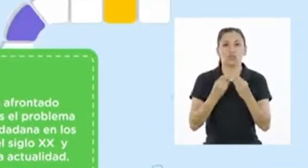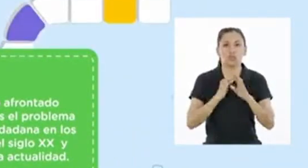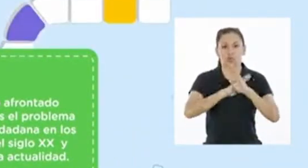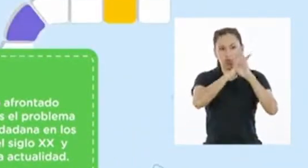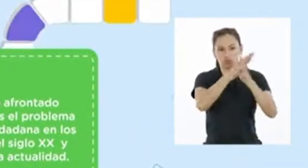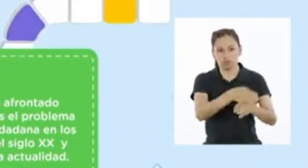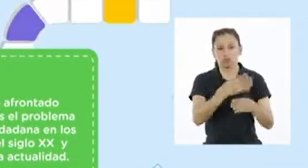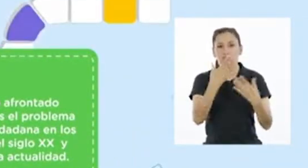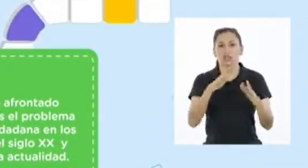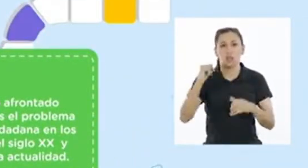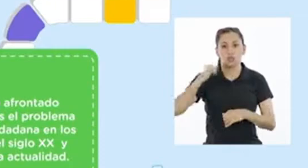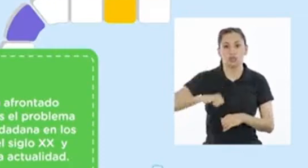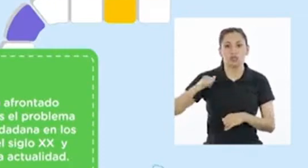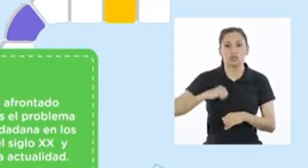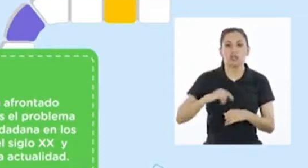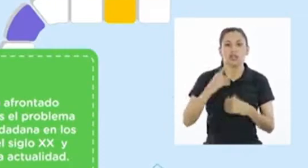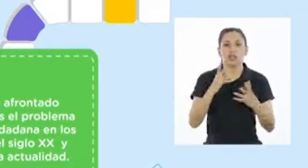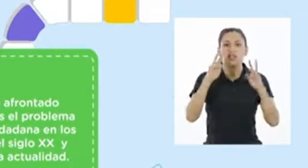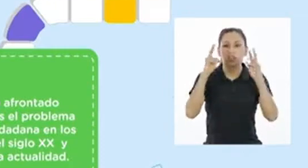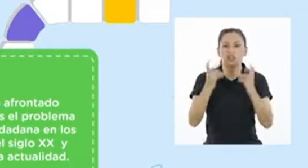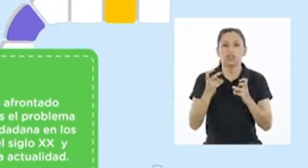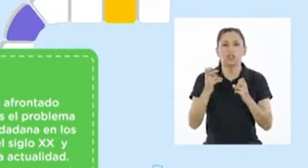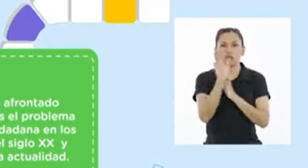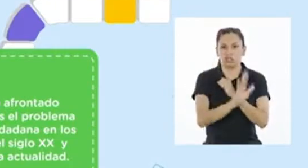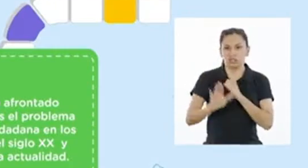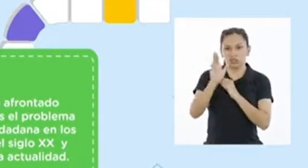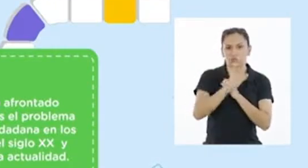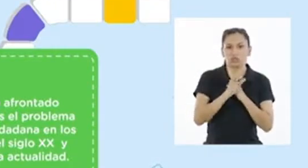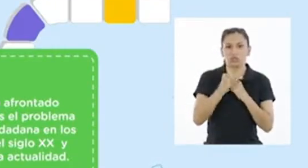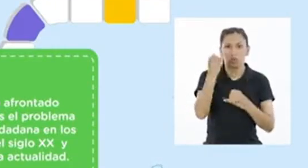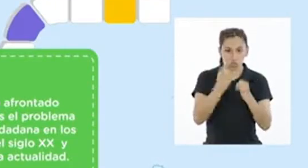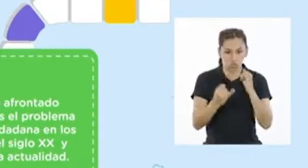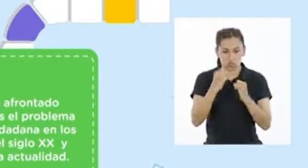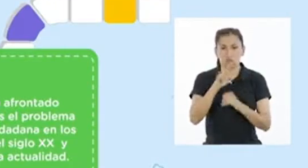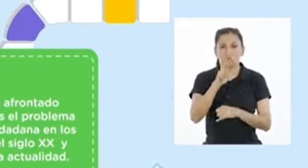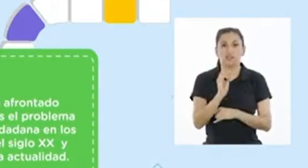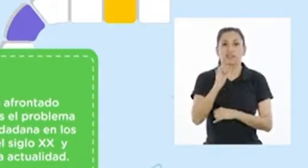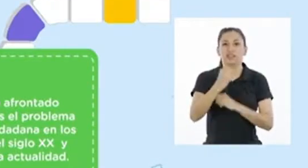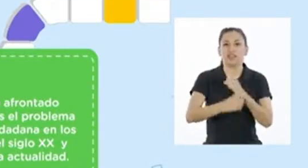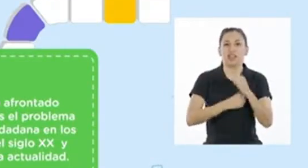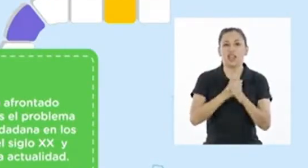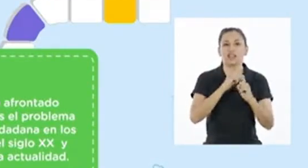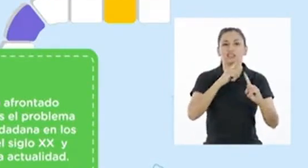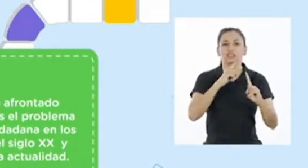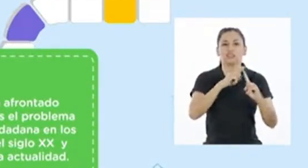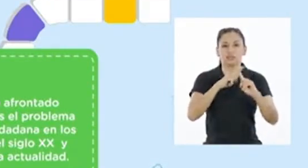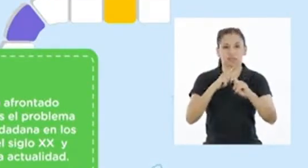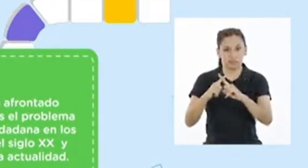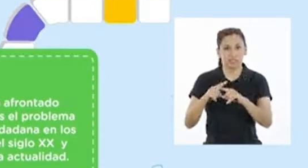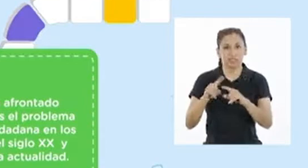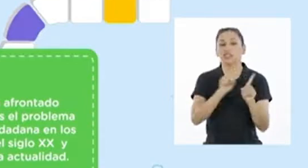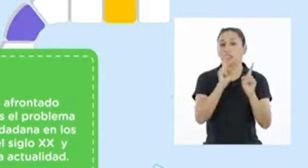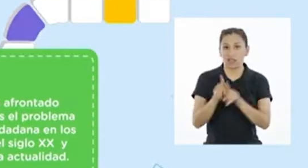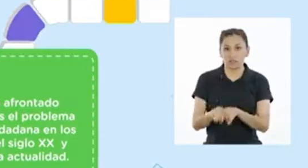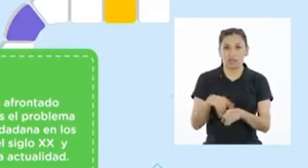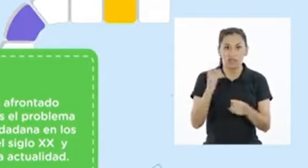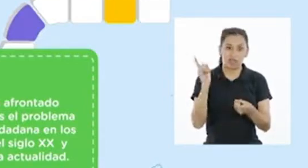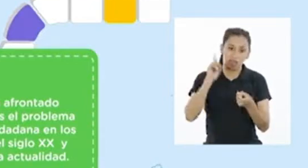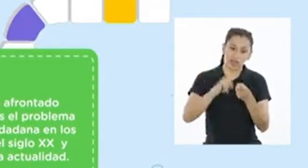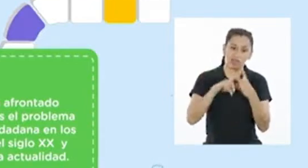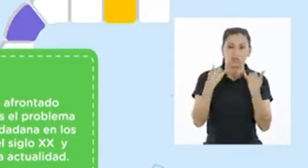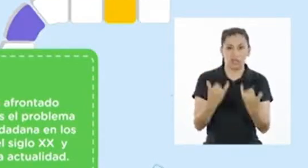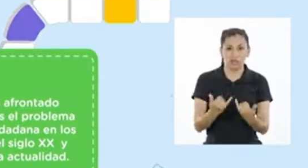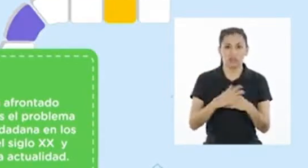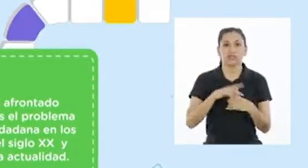han afrontado las municipalidades el problema de inseguridad ciudadana en los últimos 20 años del siglo XX y su vigencia hasta